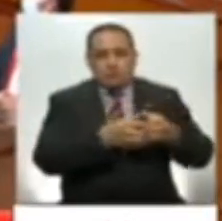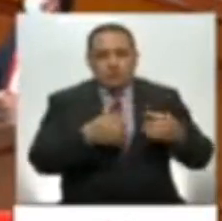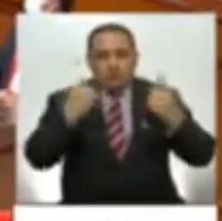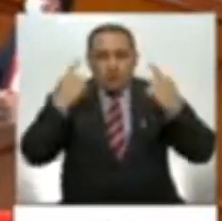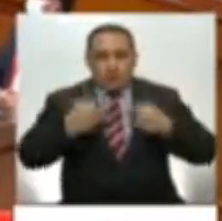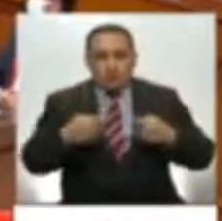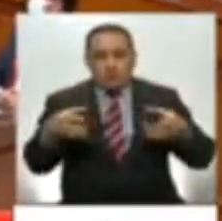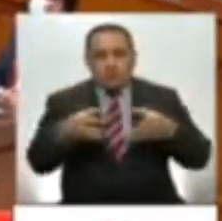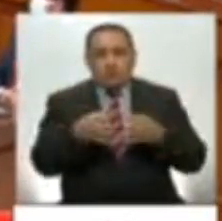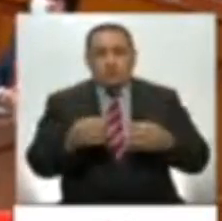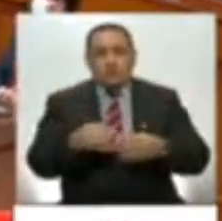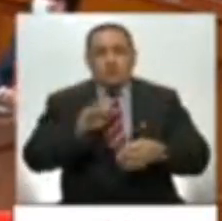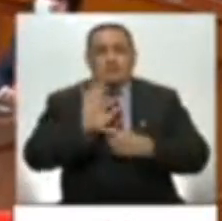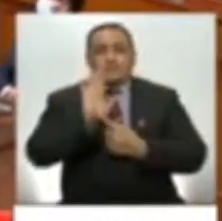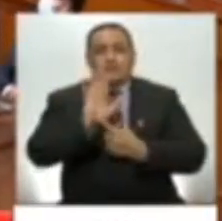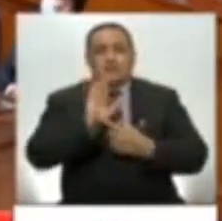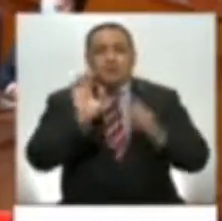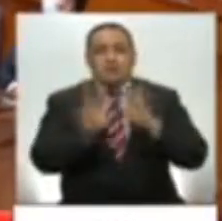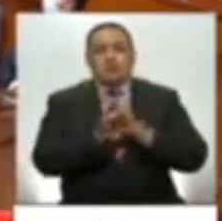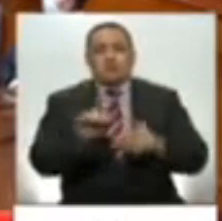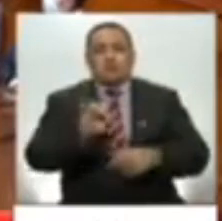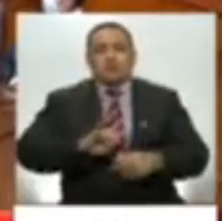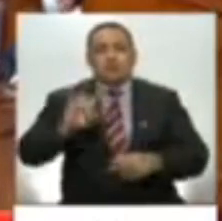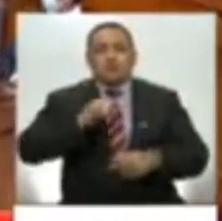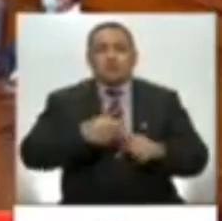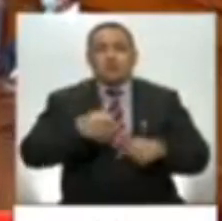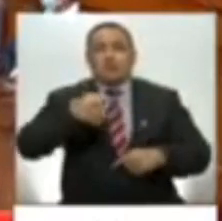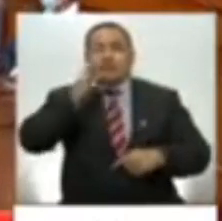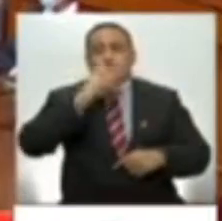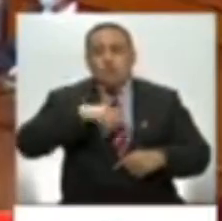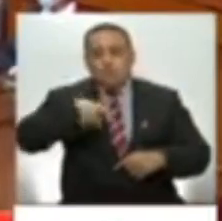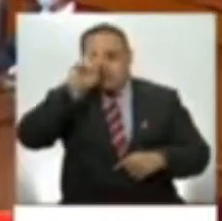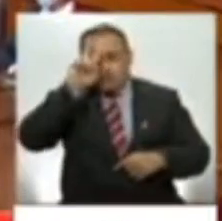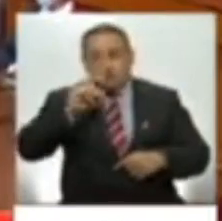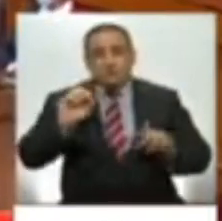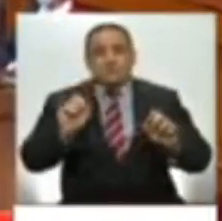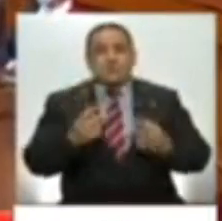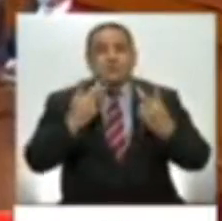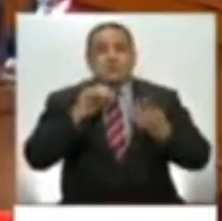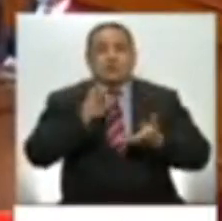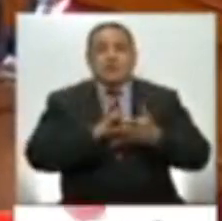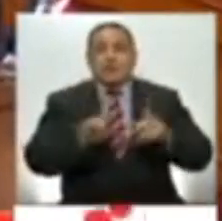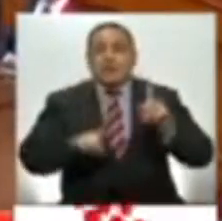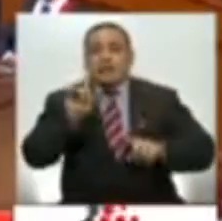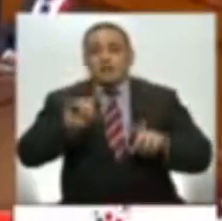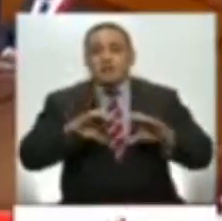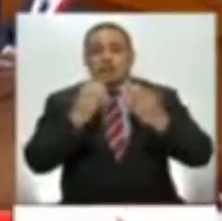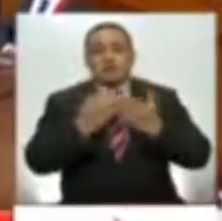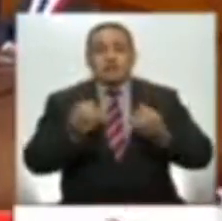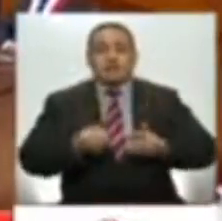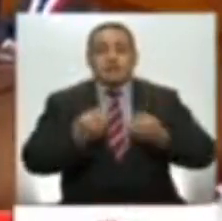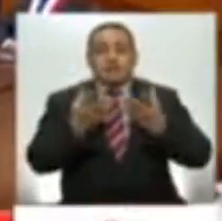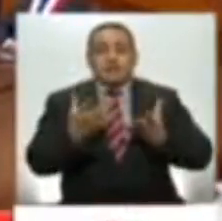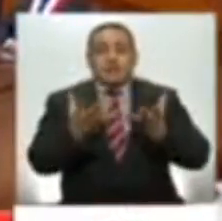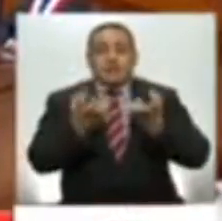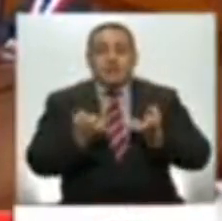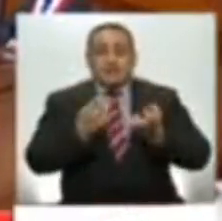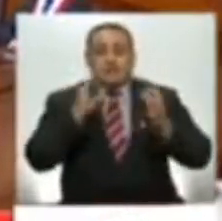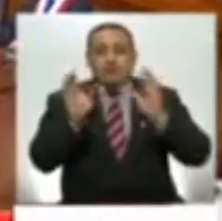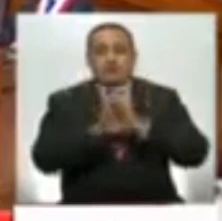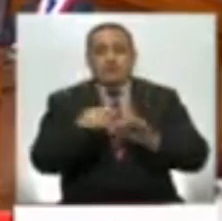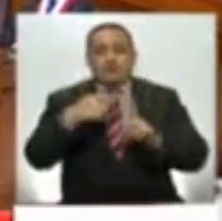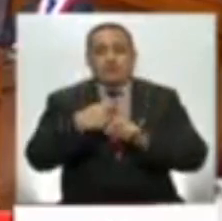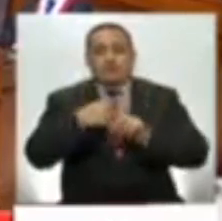la juramentación será la de uso común, por Dios y por la patria, salvo que algún congresista expresara el deseo de que